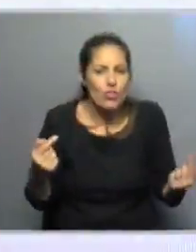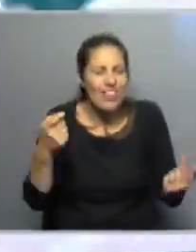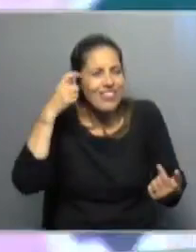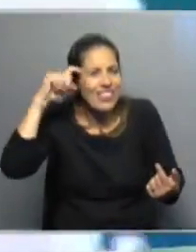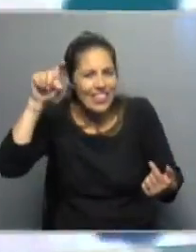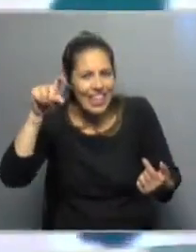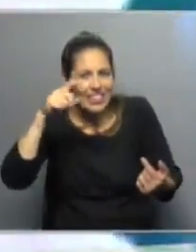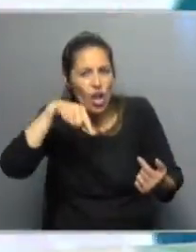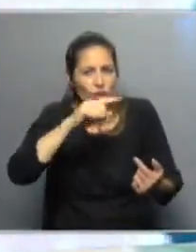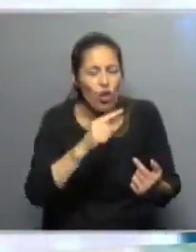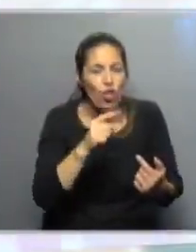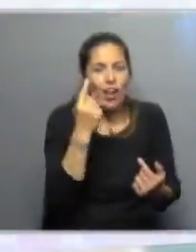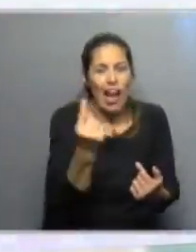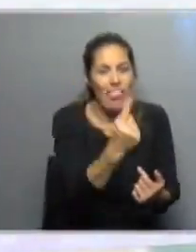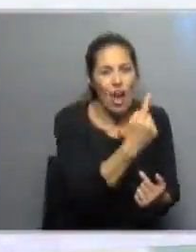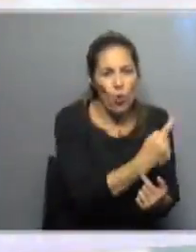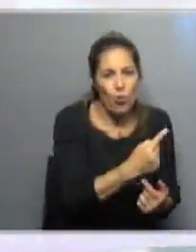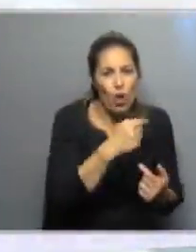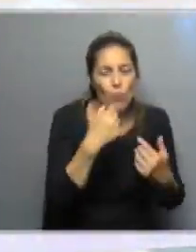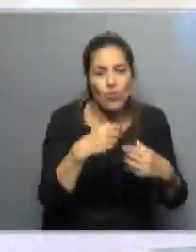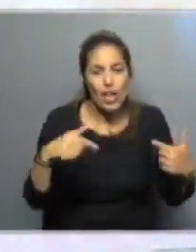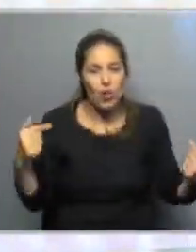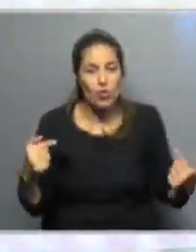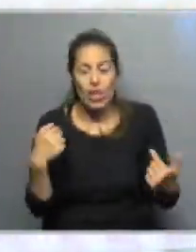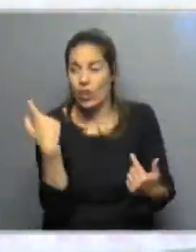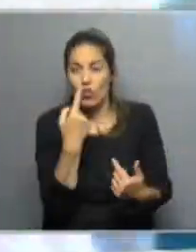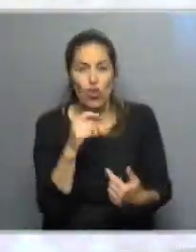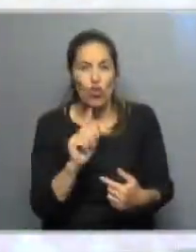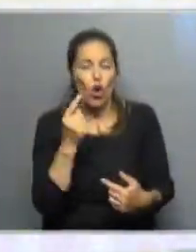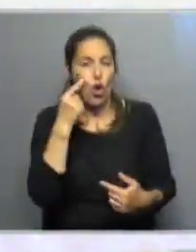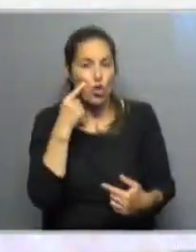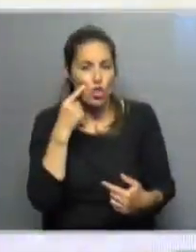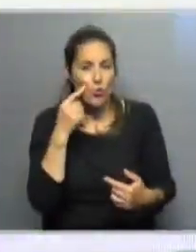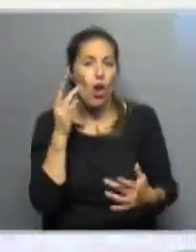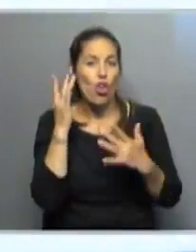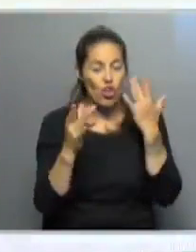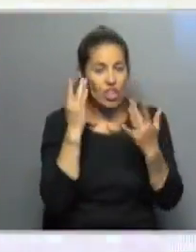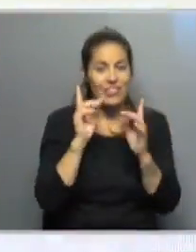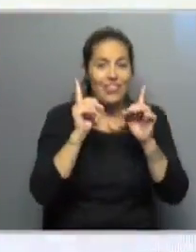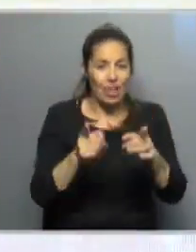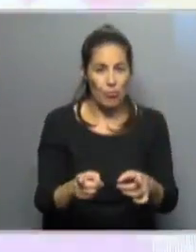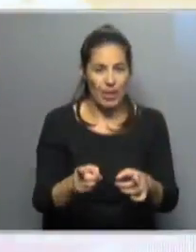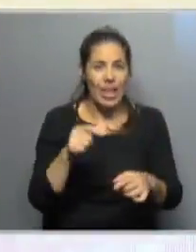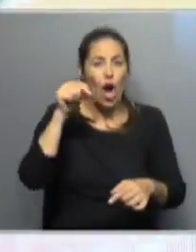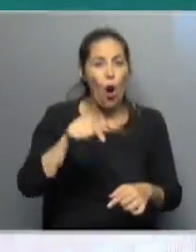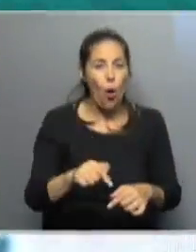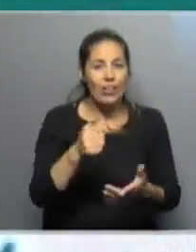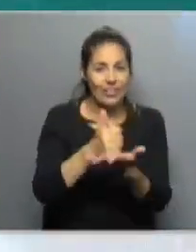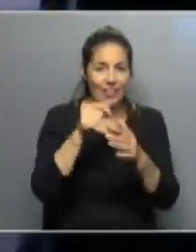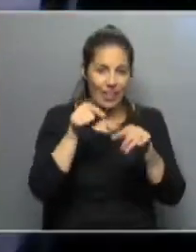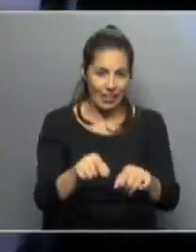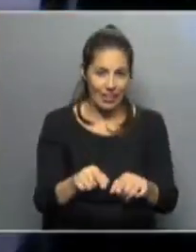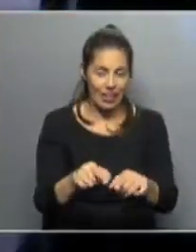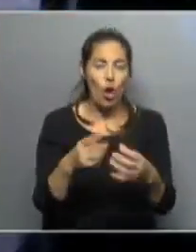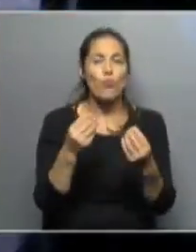sea, todos ellos tuvieron un montón de cosas que muchos desconocemos, también los artistas que se enfrentaron a ellos, uh-huh. y que hoy están ahí. En